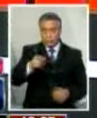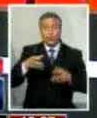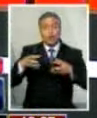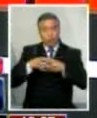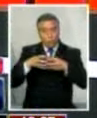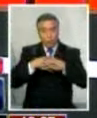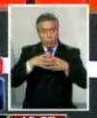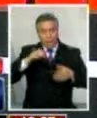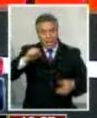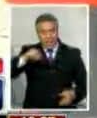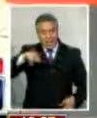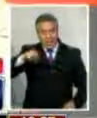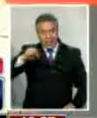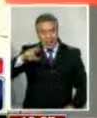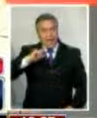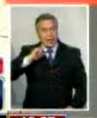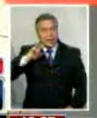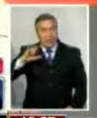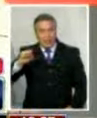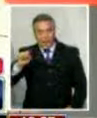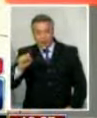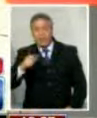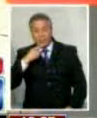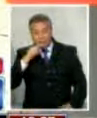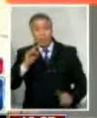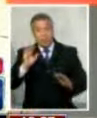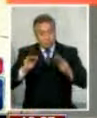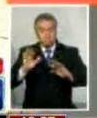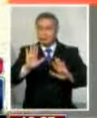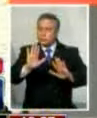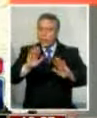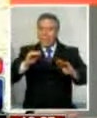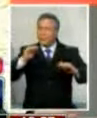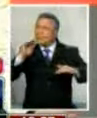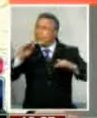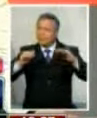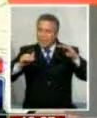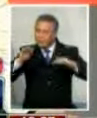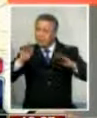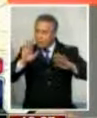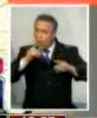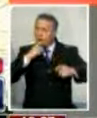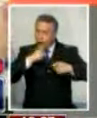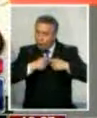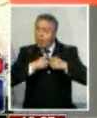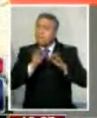esta tipificación? Si dependiendo ponen una del bomba, caso por concreto. Ejemplo, dependiendo del caso concreto